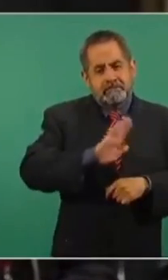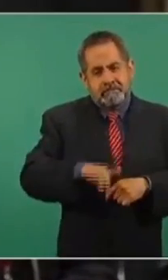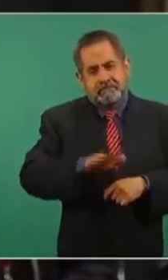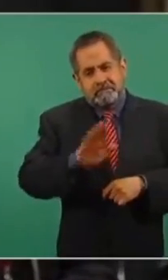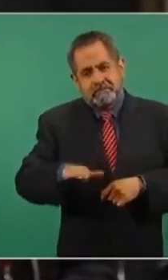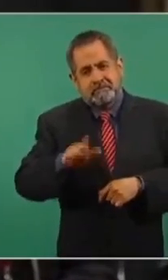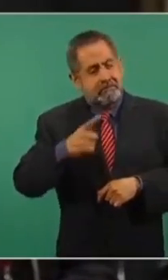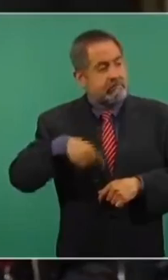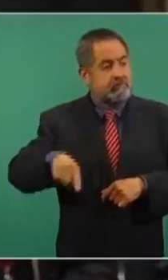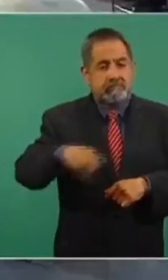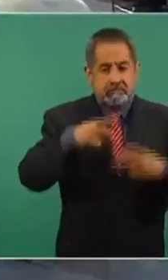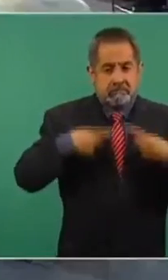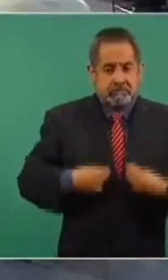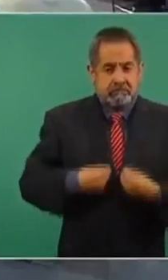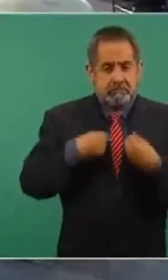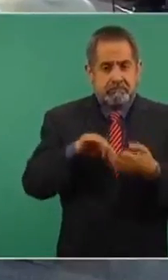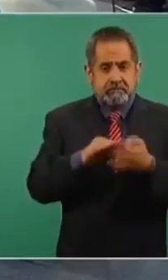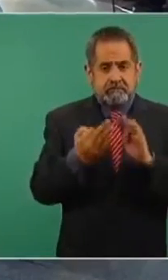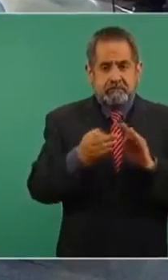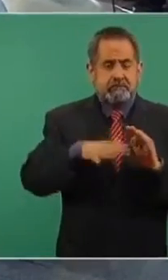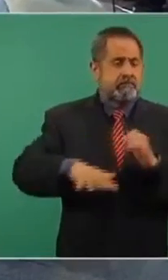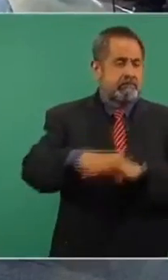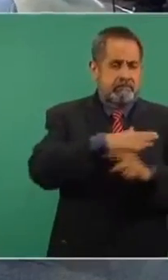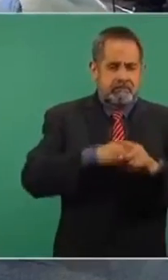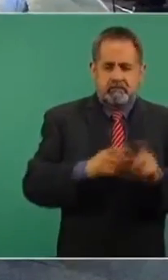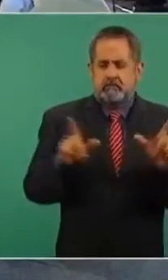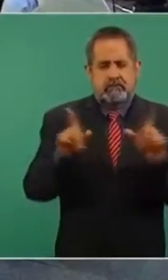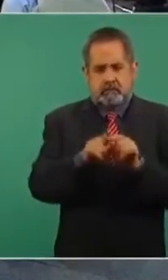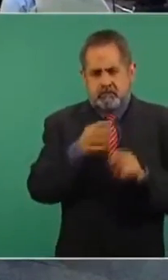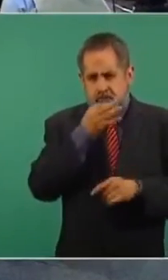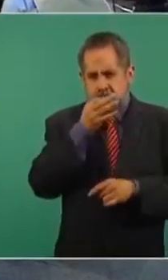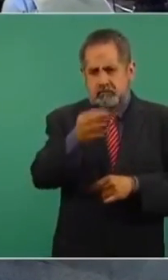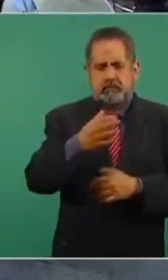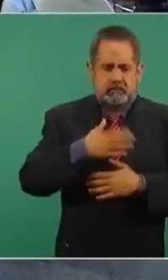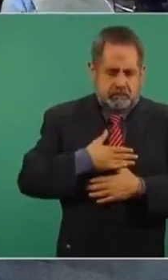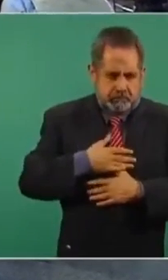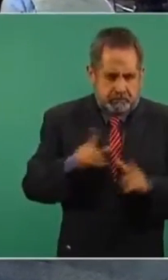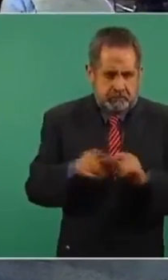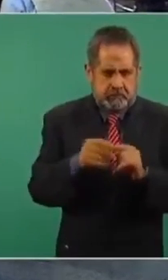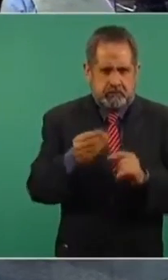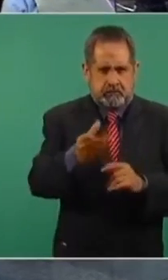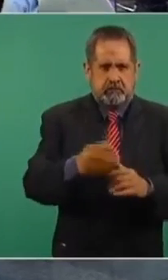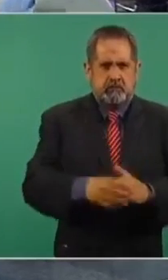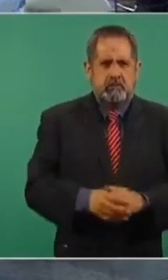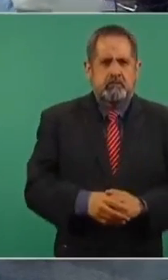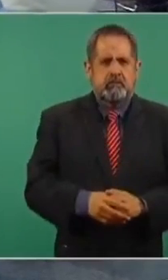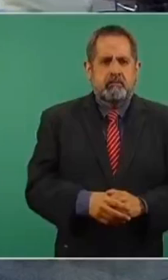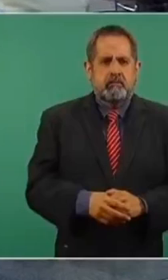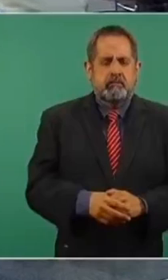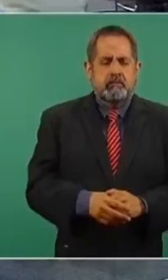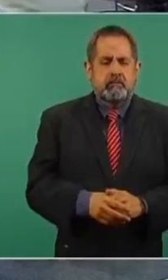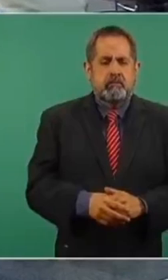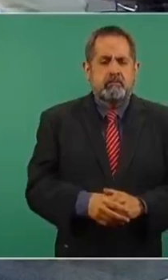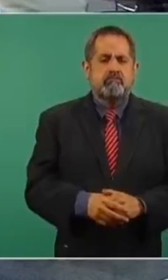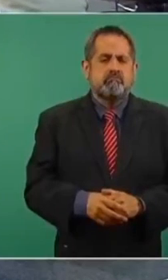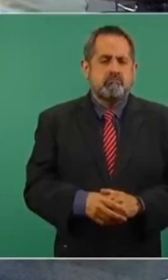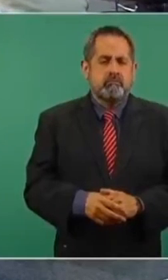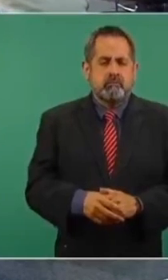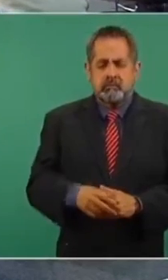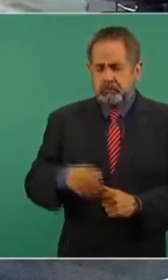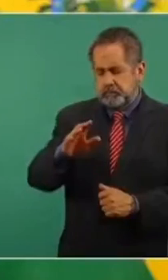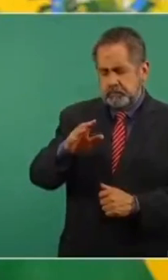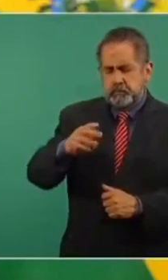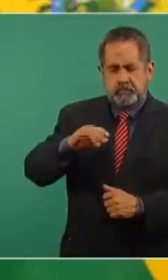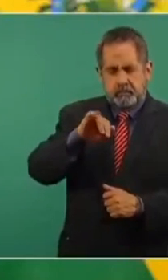a pobladores que se han opuesto a eso. Es nada más para complementar esta parte. Sí. Nosotros vamos a